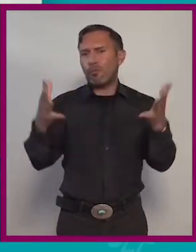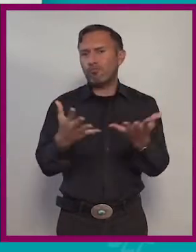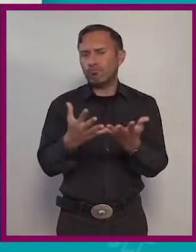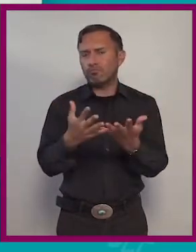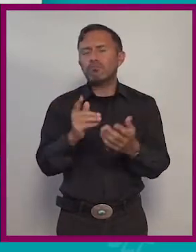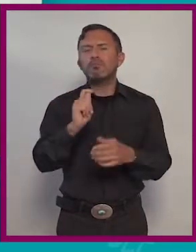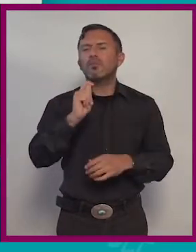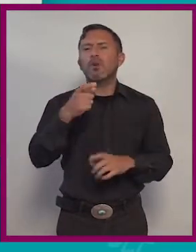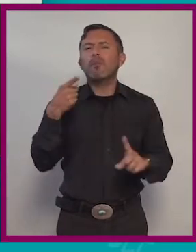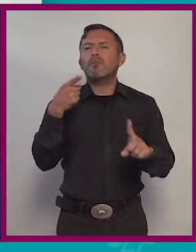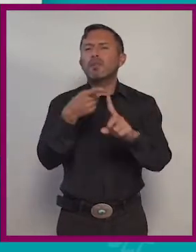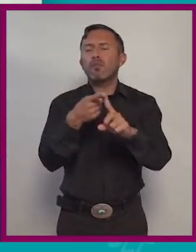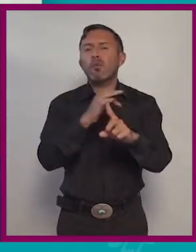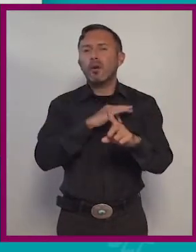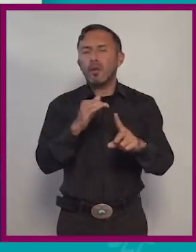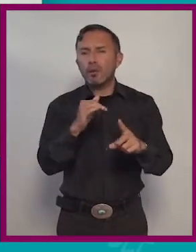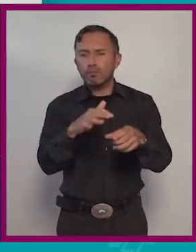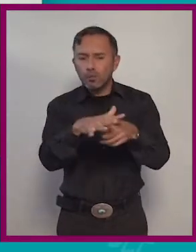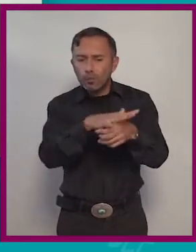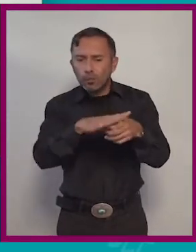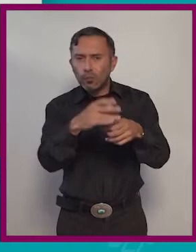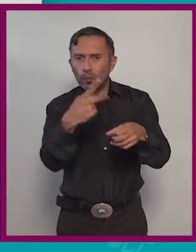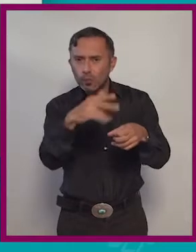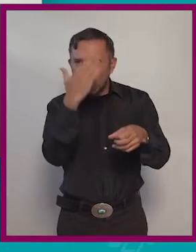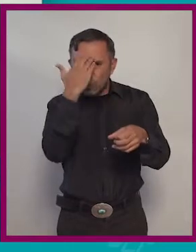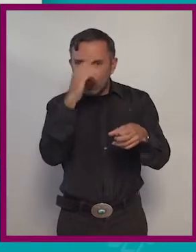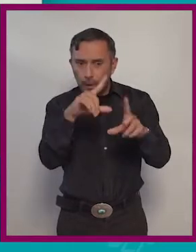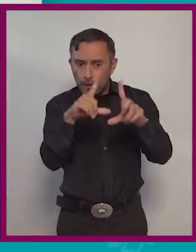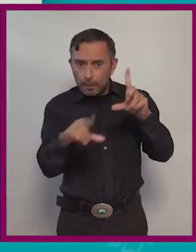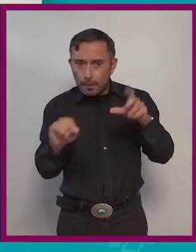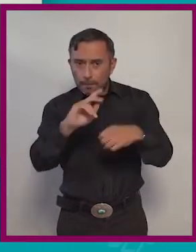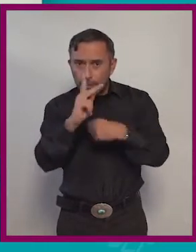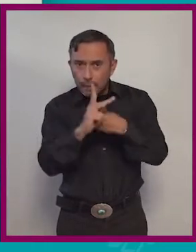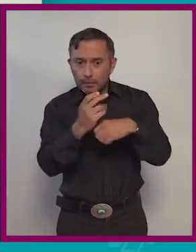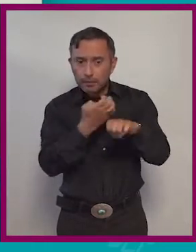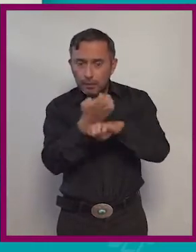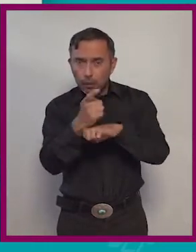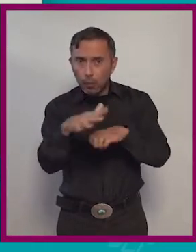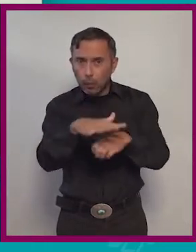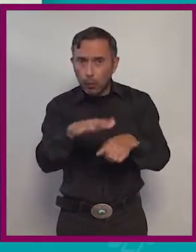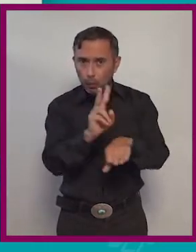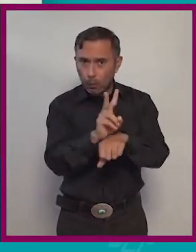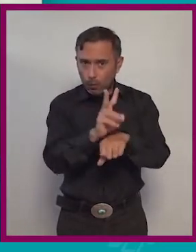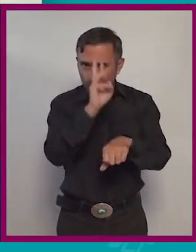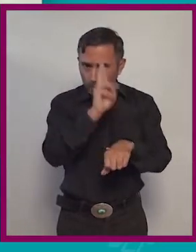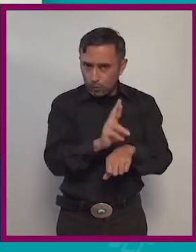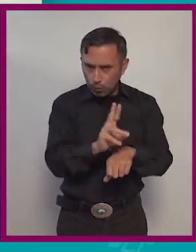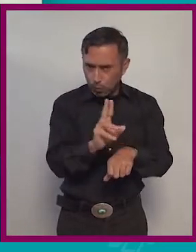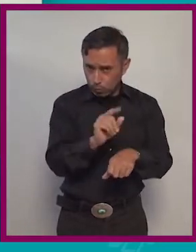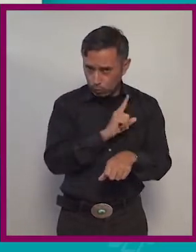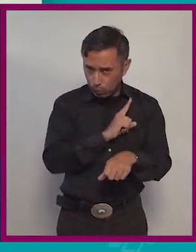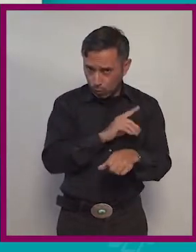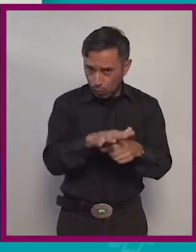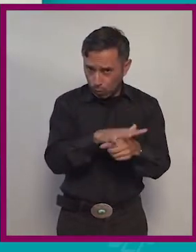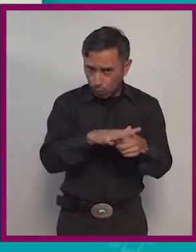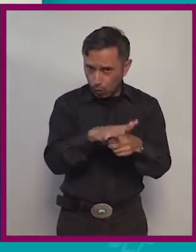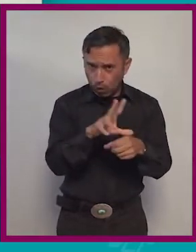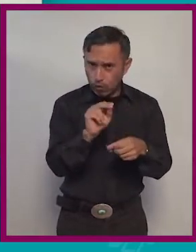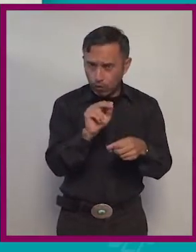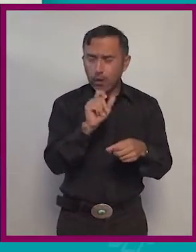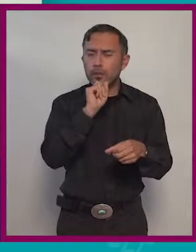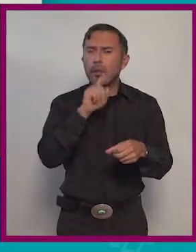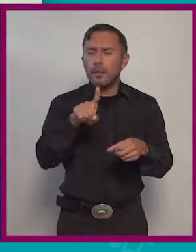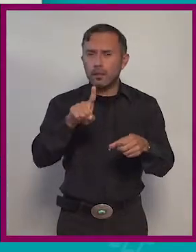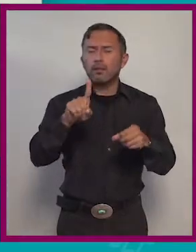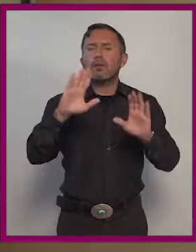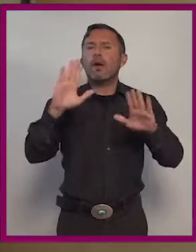la protección no solamente sea a nivel local o a nivel estatal en sus propias jurisdicciones, sino que se busque